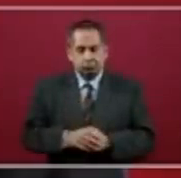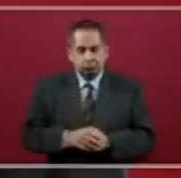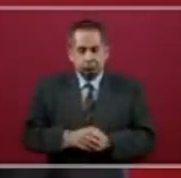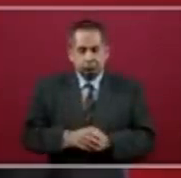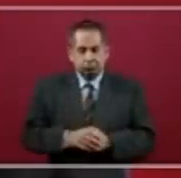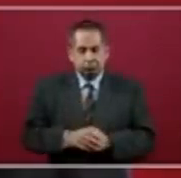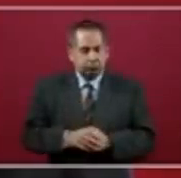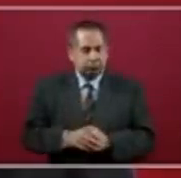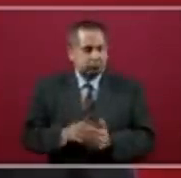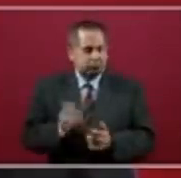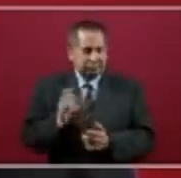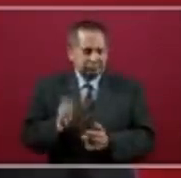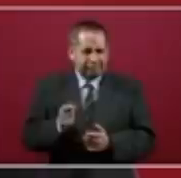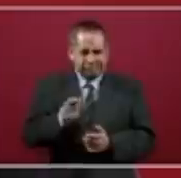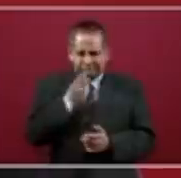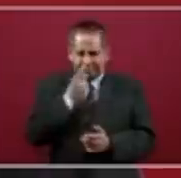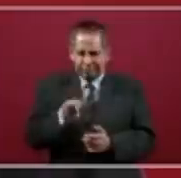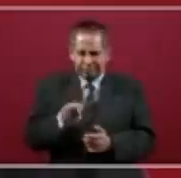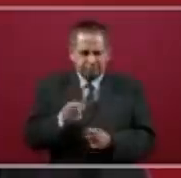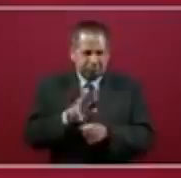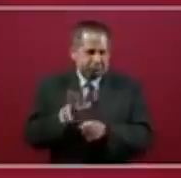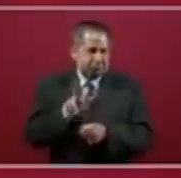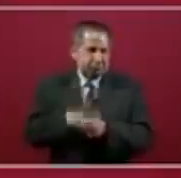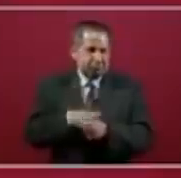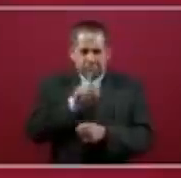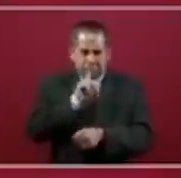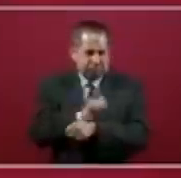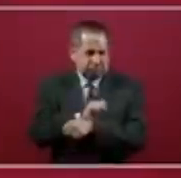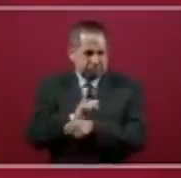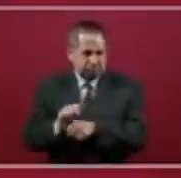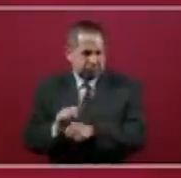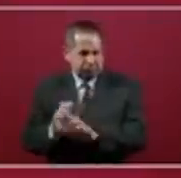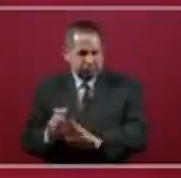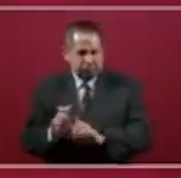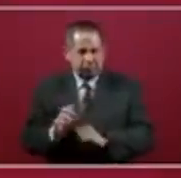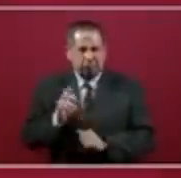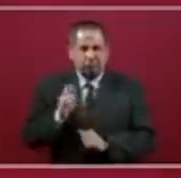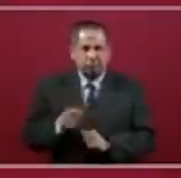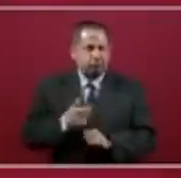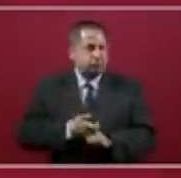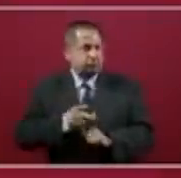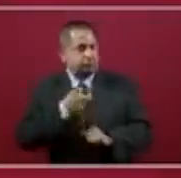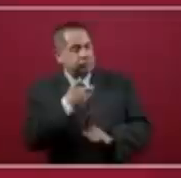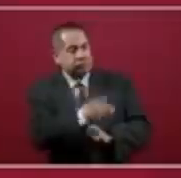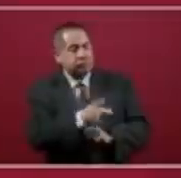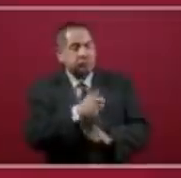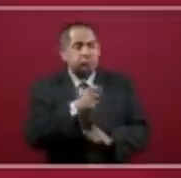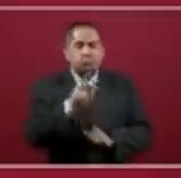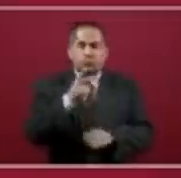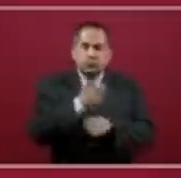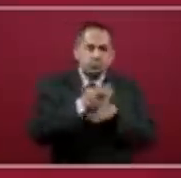como se le llama, orgánica, o sea, no pagamos publicidad